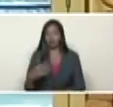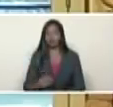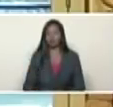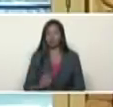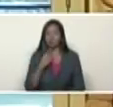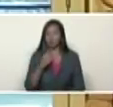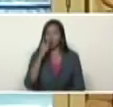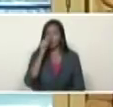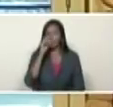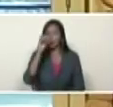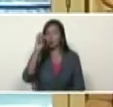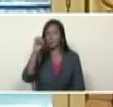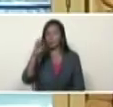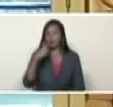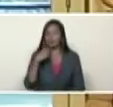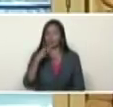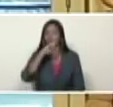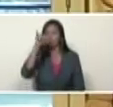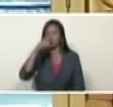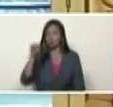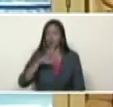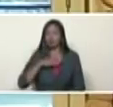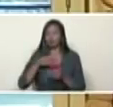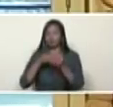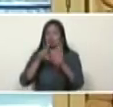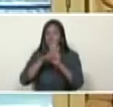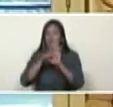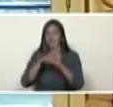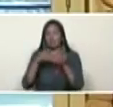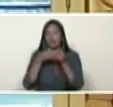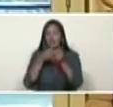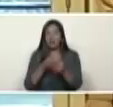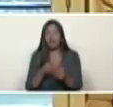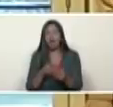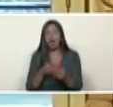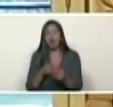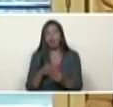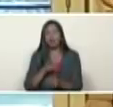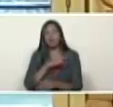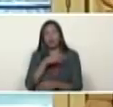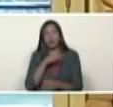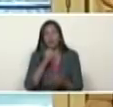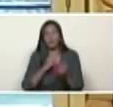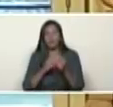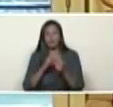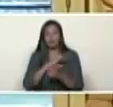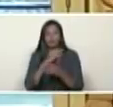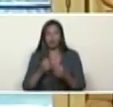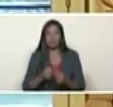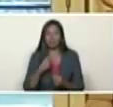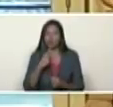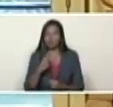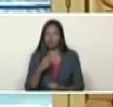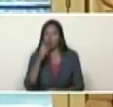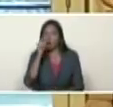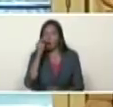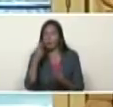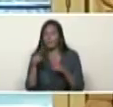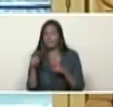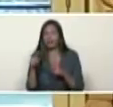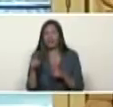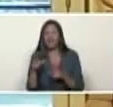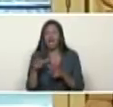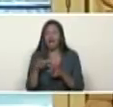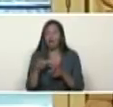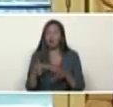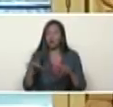Omar Prieto, digo el Estado Zulia, legitimidad, liderazgo, poder popular. Cuando digo Willy Casanova, digo una de las